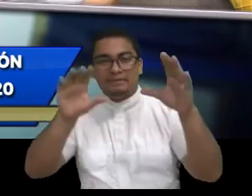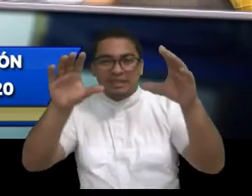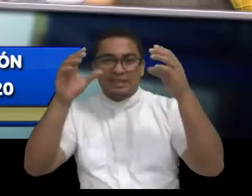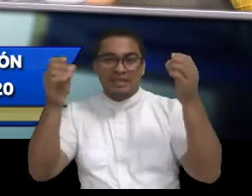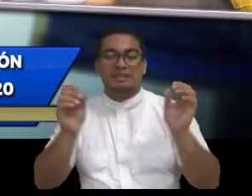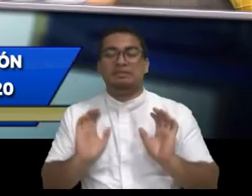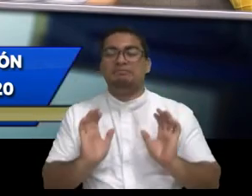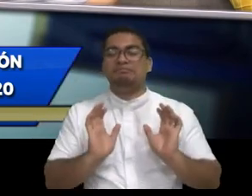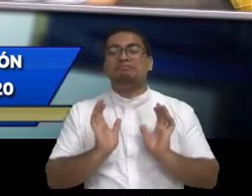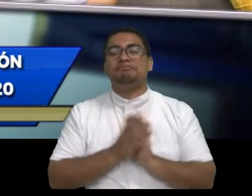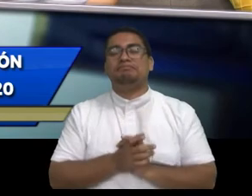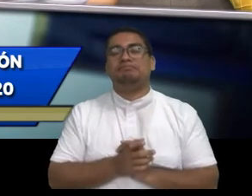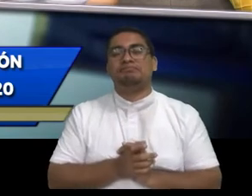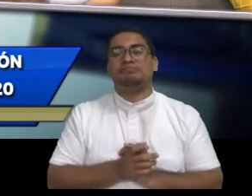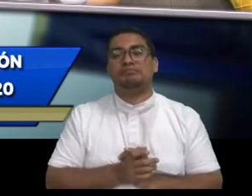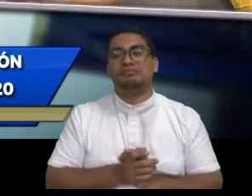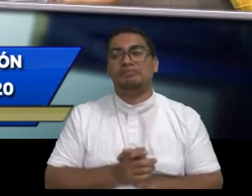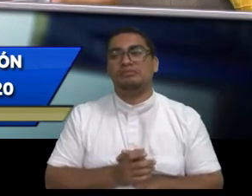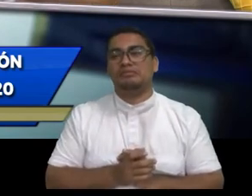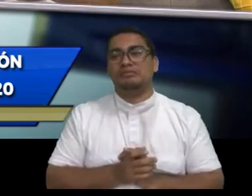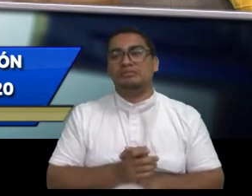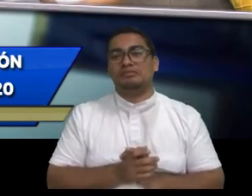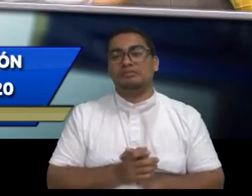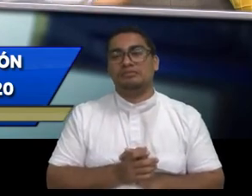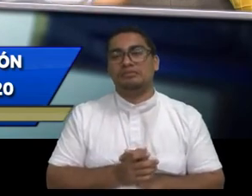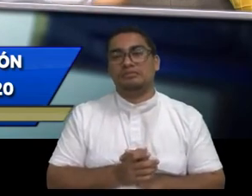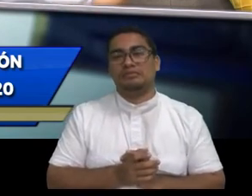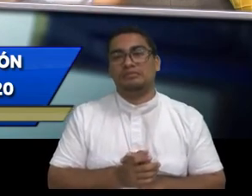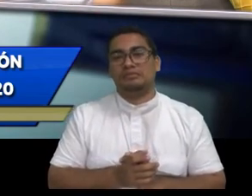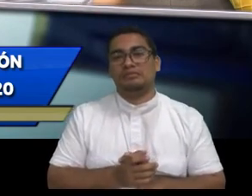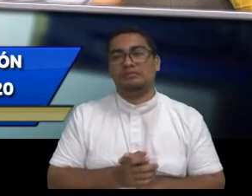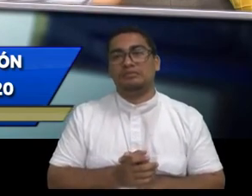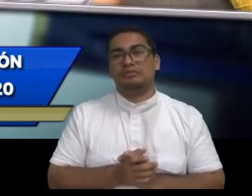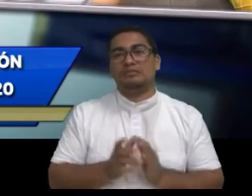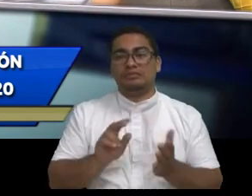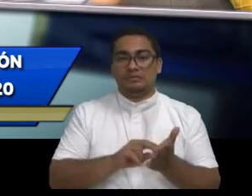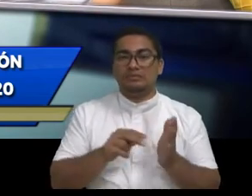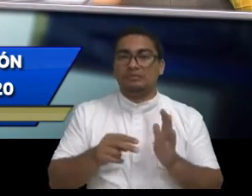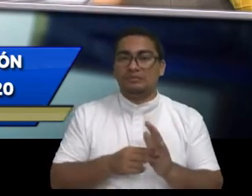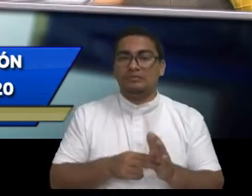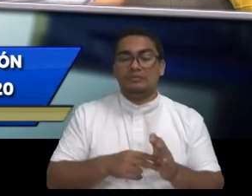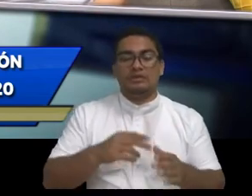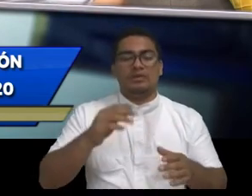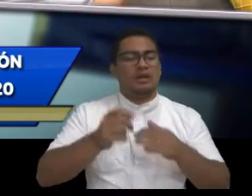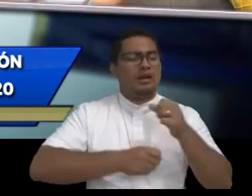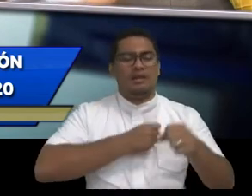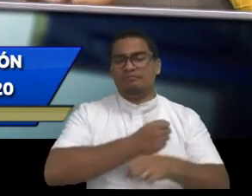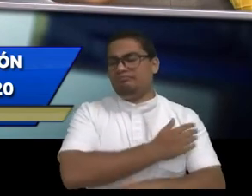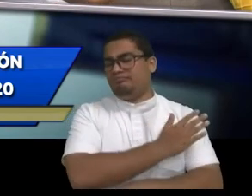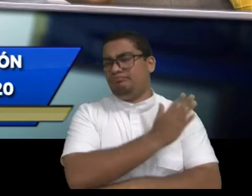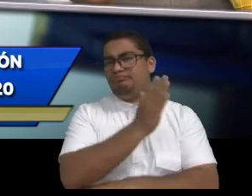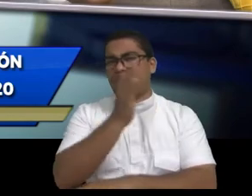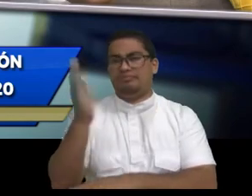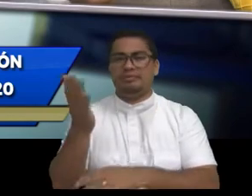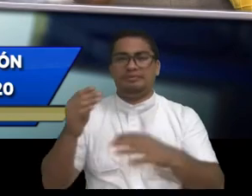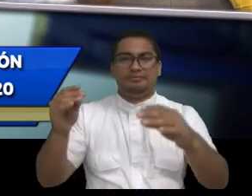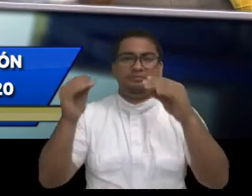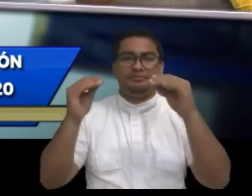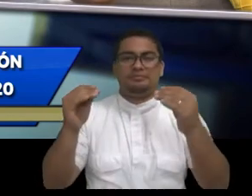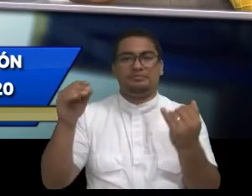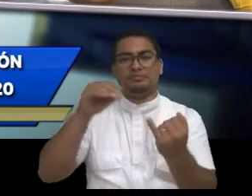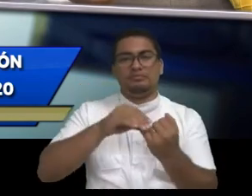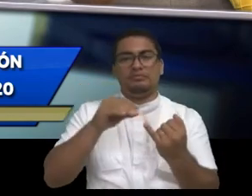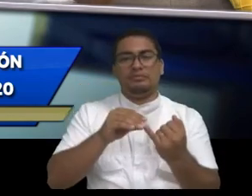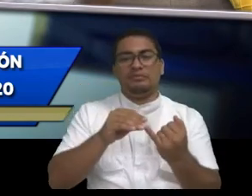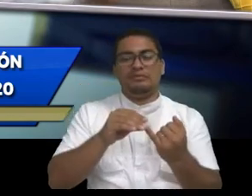preferencia esto es un trimestre luego seguimos estamos capacitando durante todo el año el énfasis con la educación técnica es que